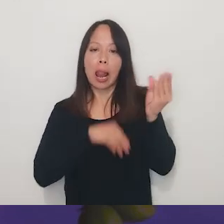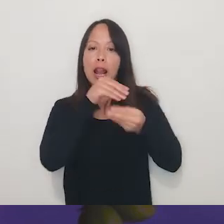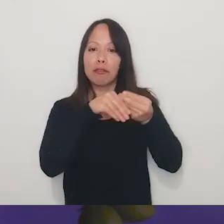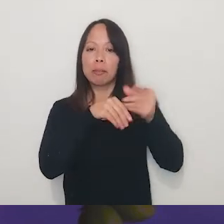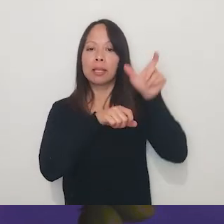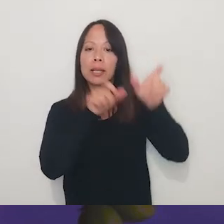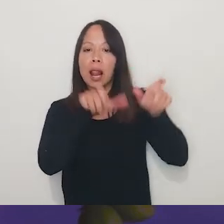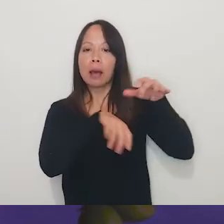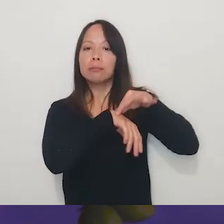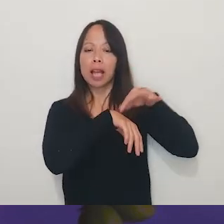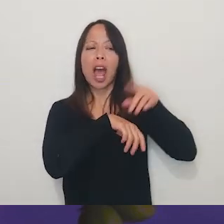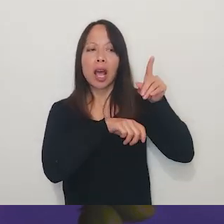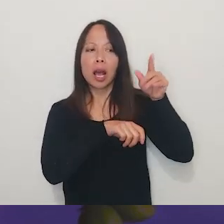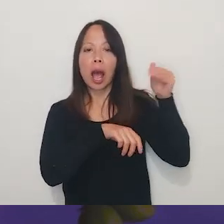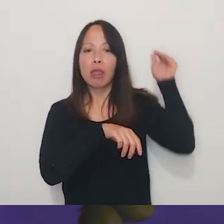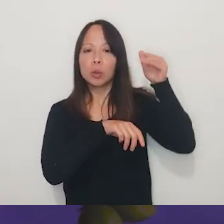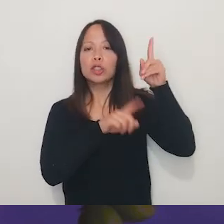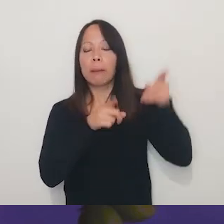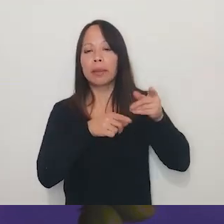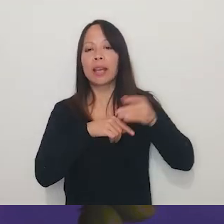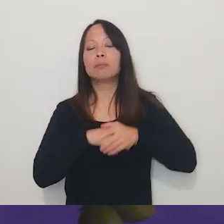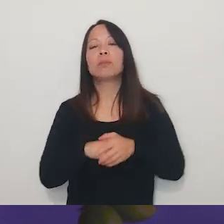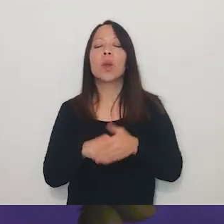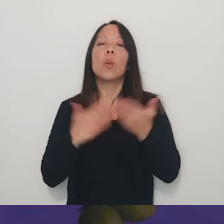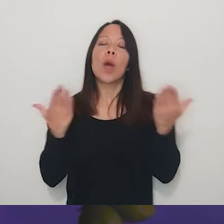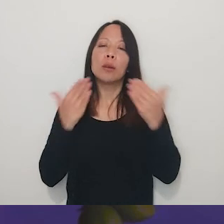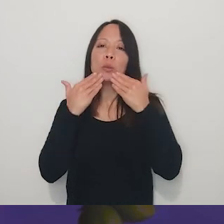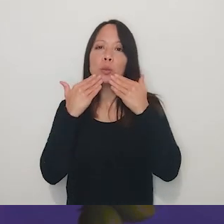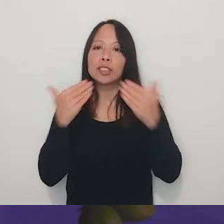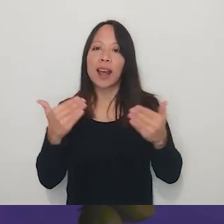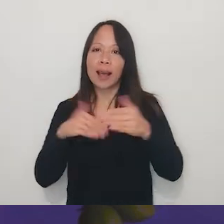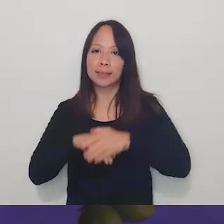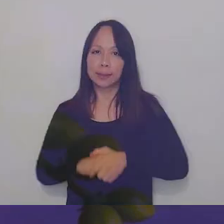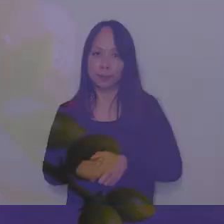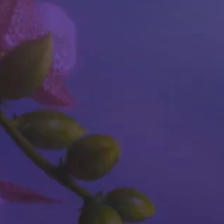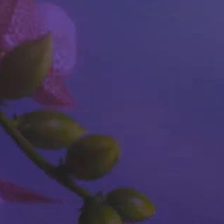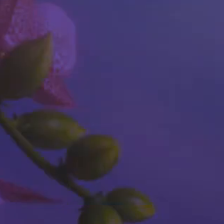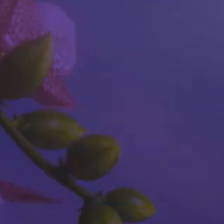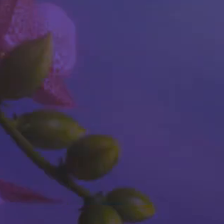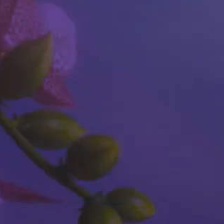las familias, y si el paciente es adulto, para él mismo también. Bueno, muchas gracias.